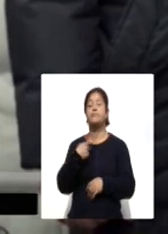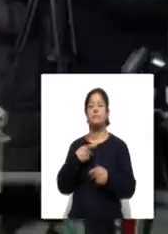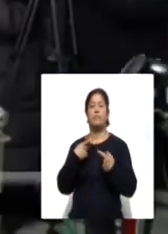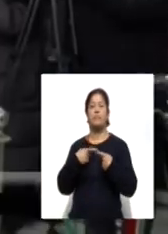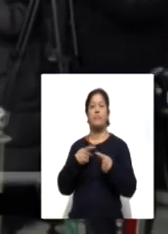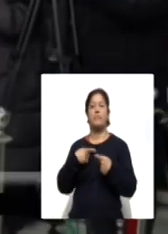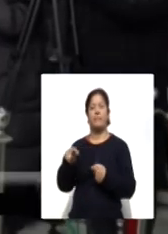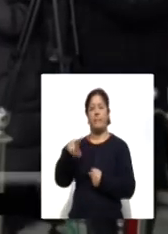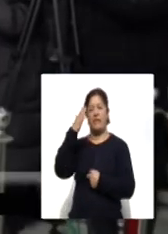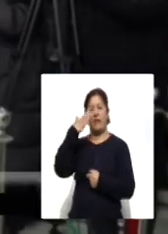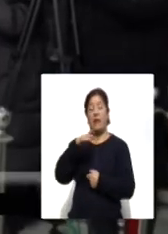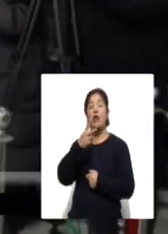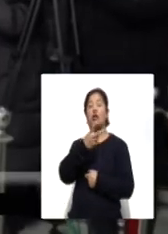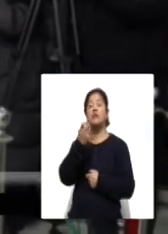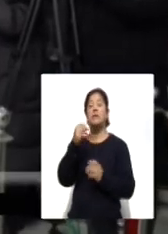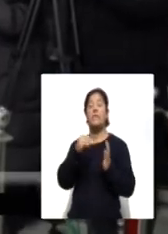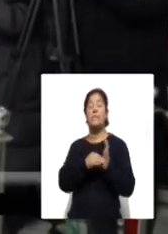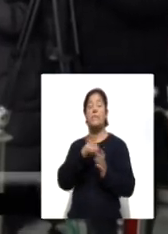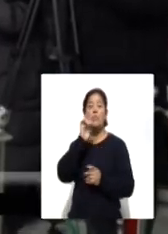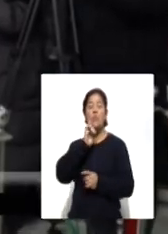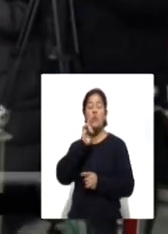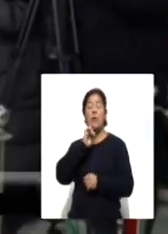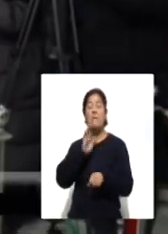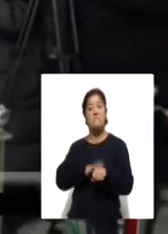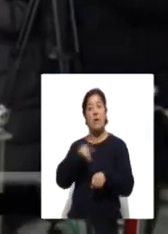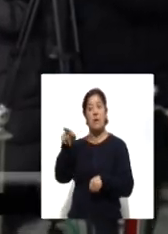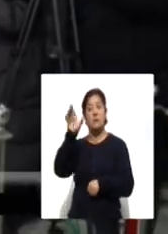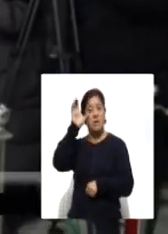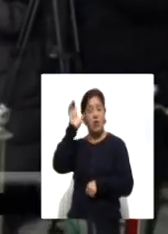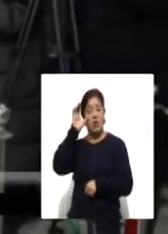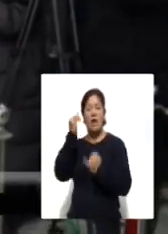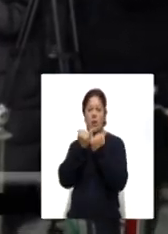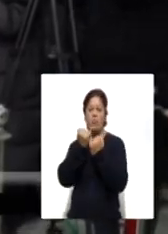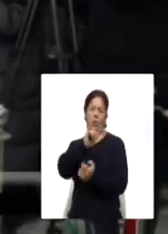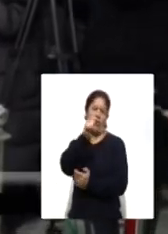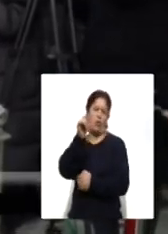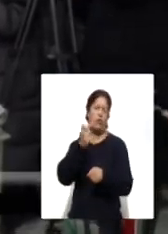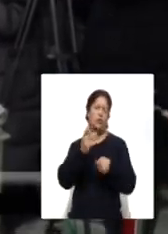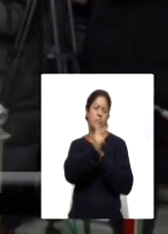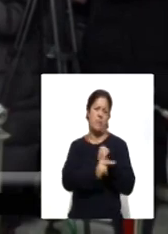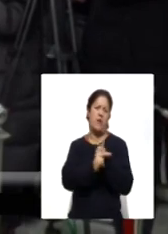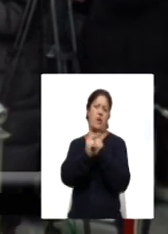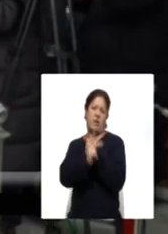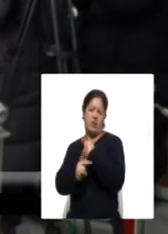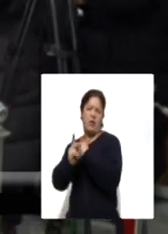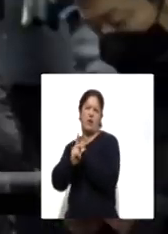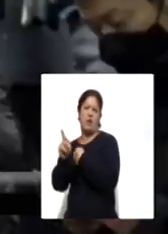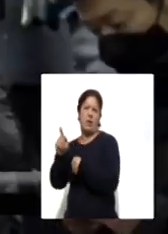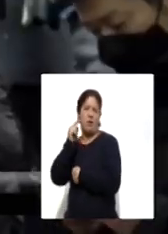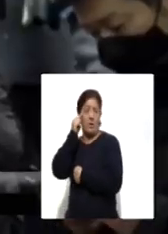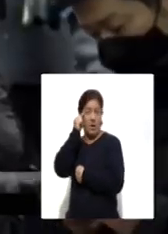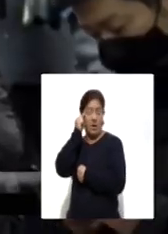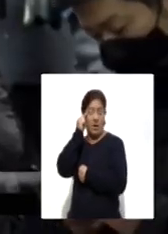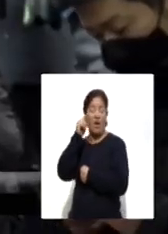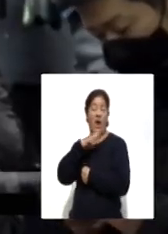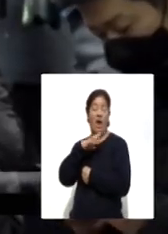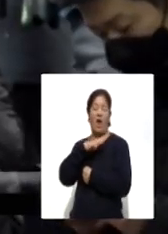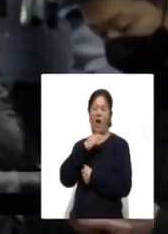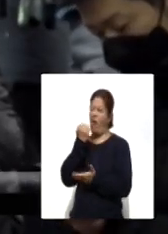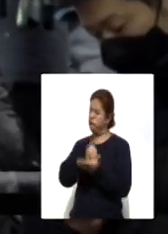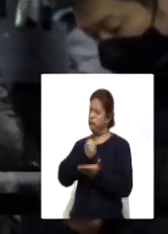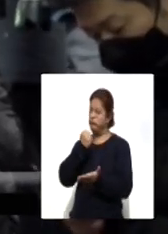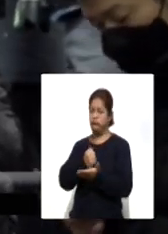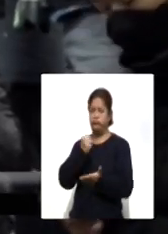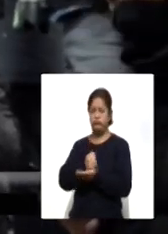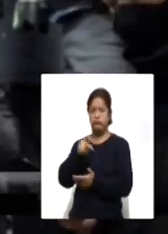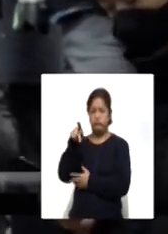hasta 200.000 mujeres, principalmente de Corea, pero también de otros países asiáticos, fueron obligadas a prostituirse en